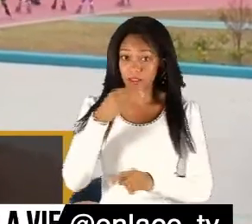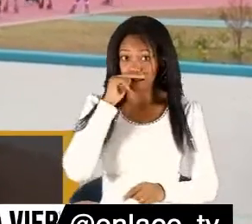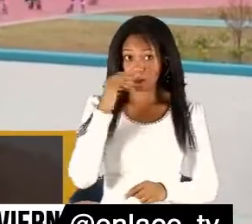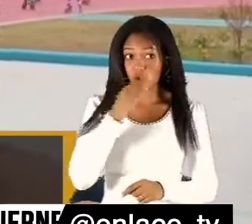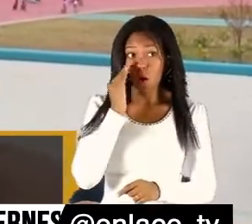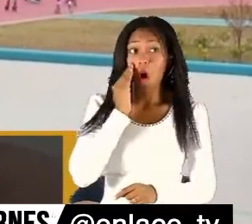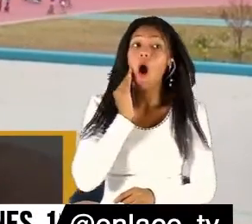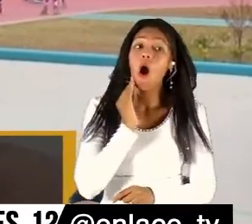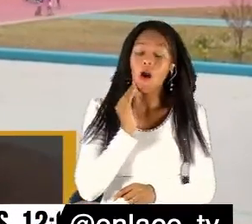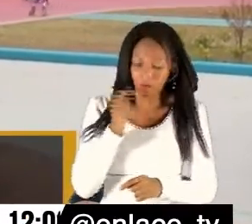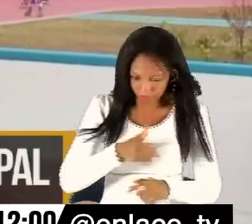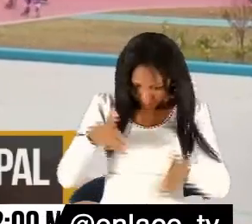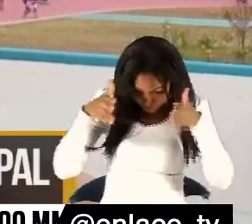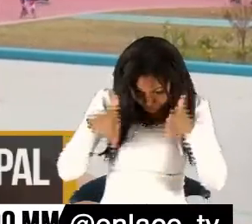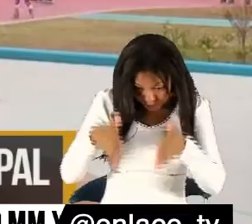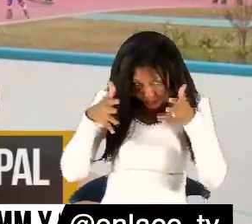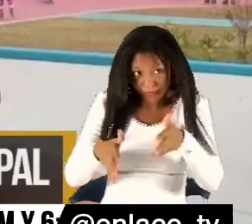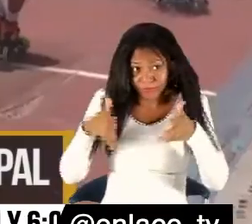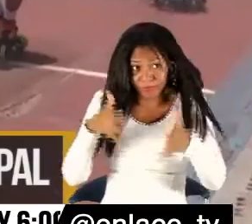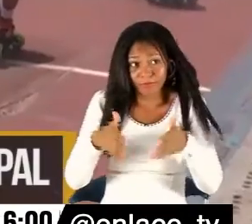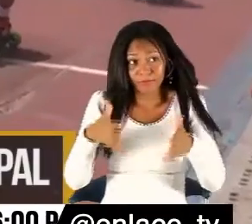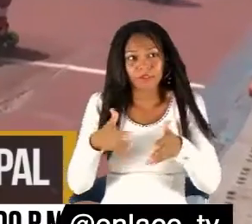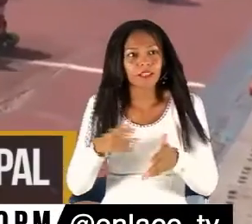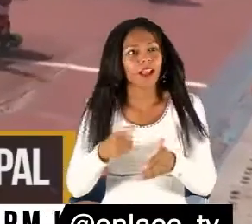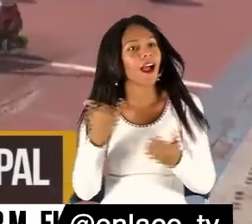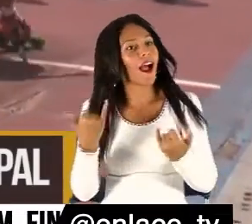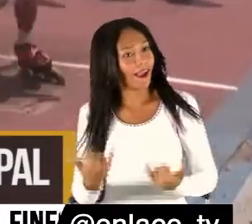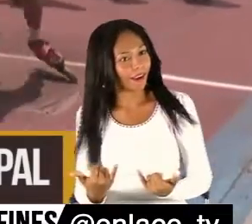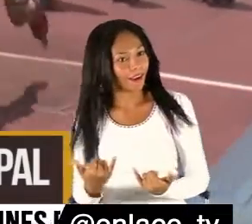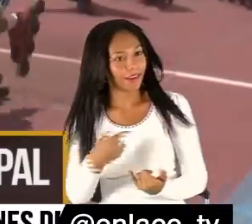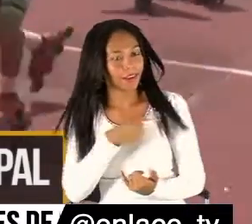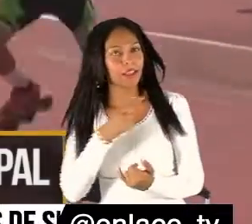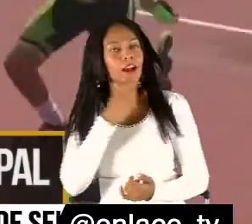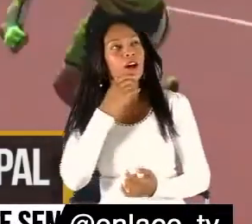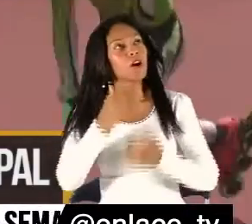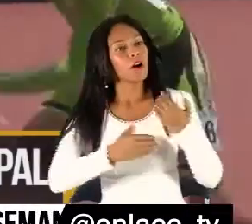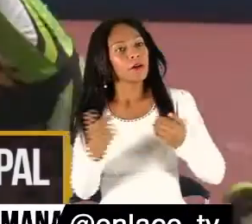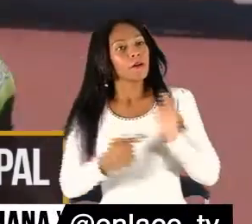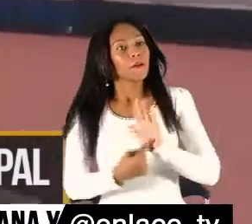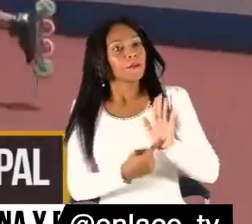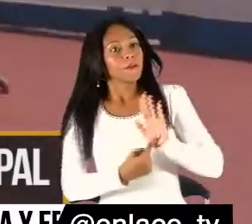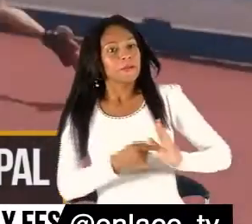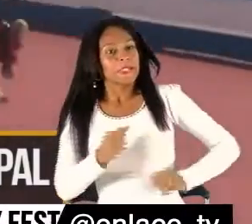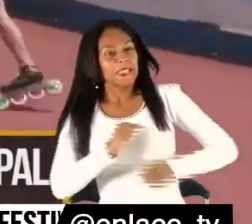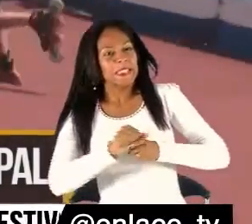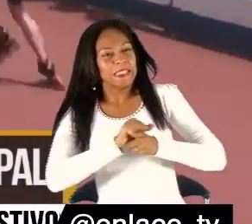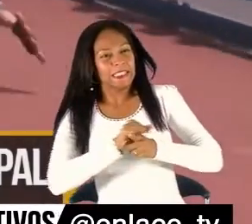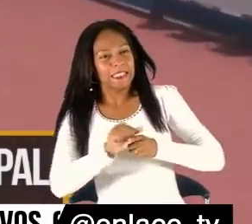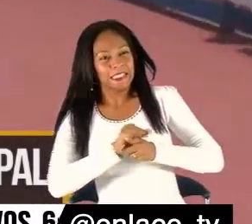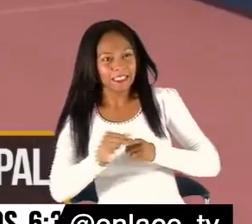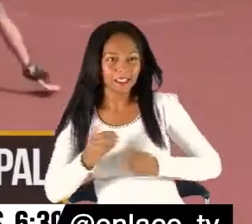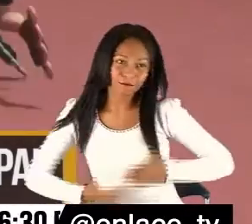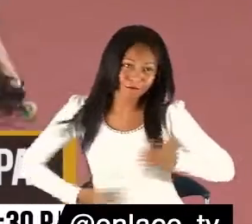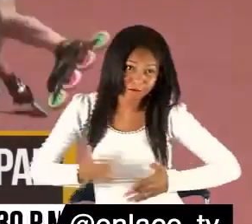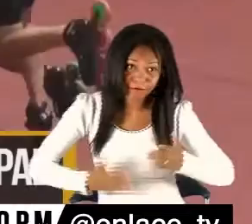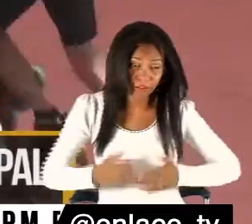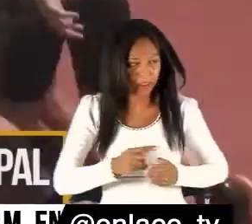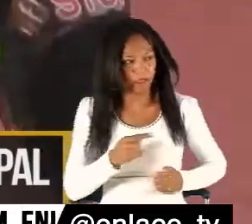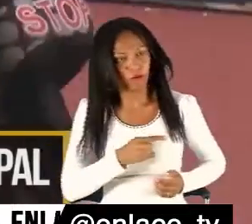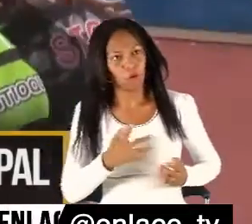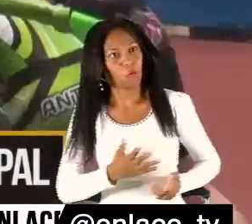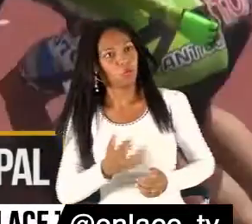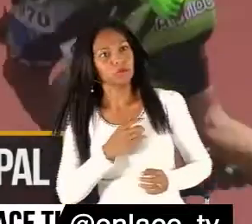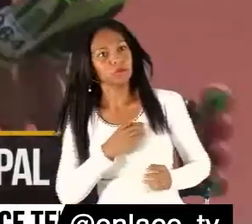jóvenes en formación, los niños en estas edades de formación, se den a conocer, se fogueen, se relacionen con otros